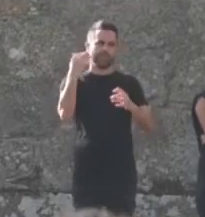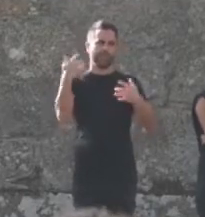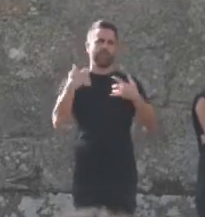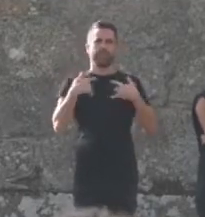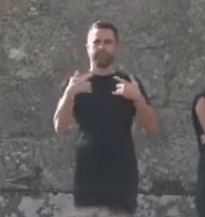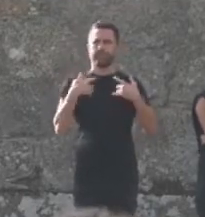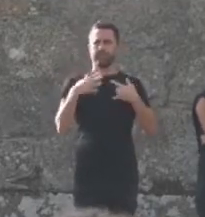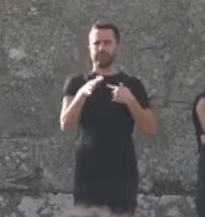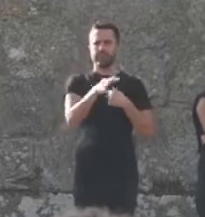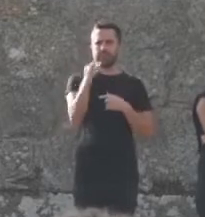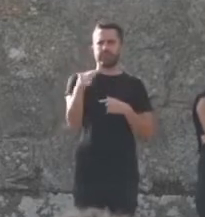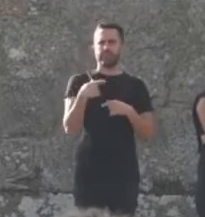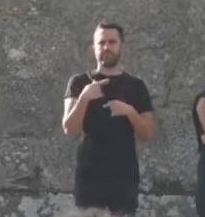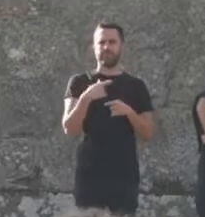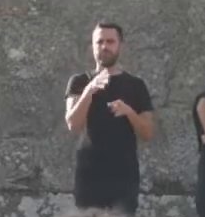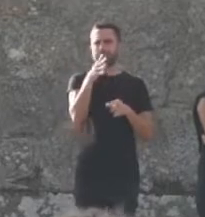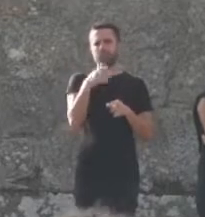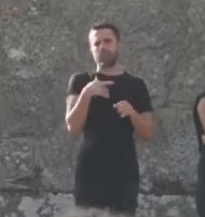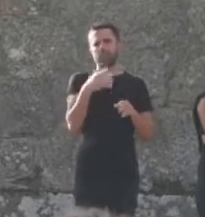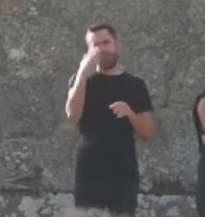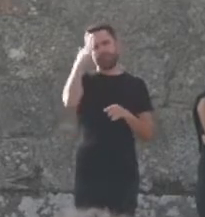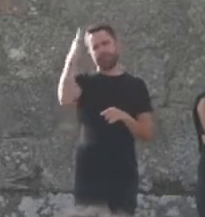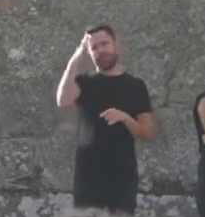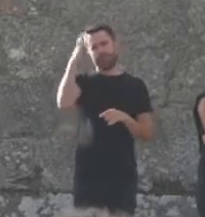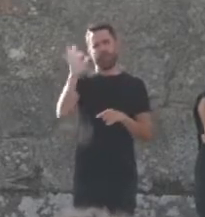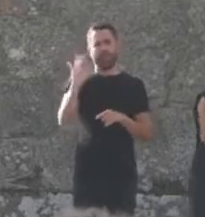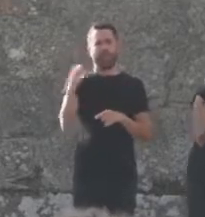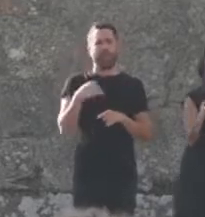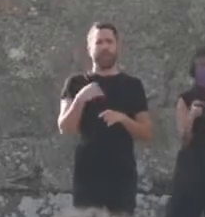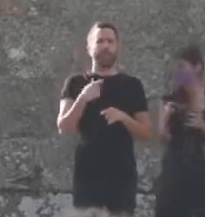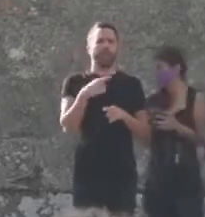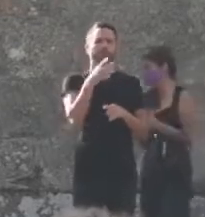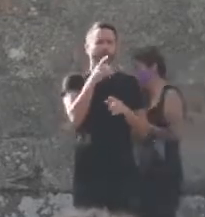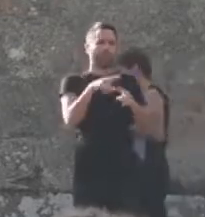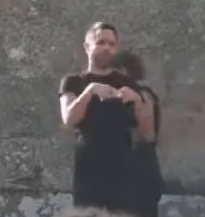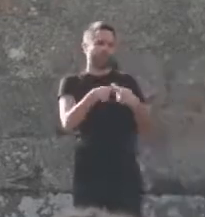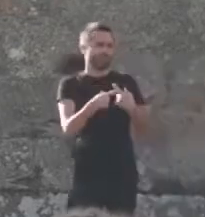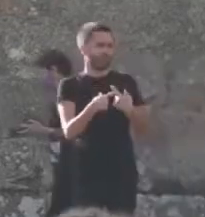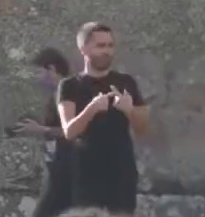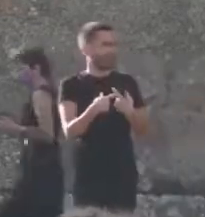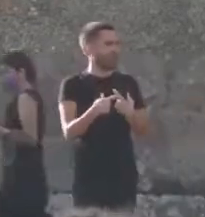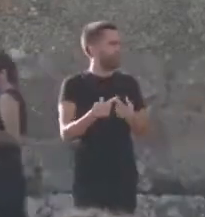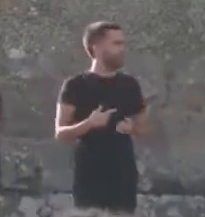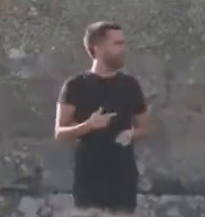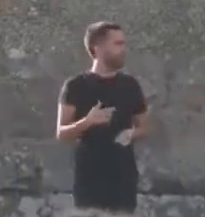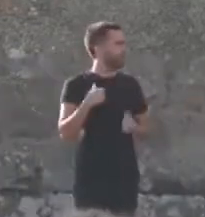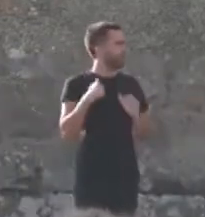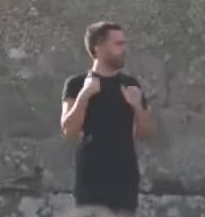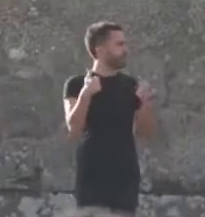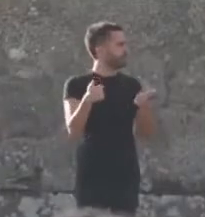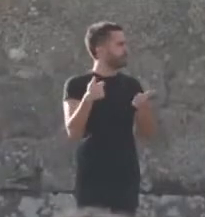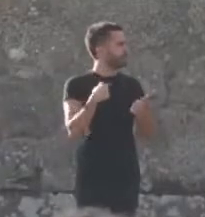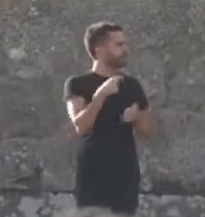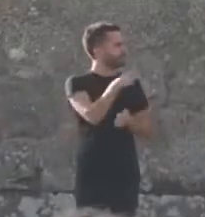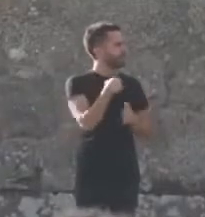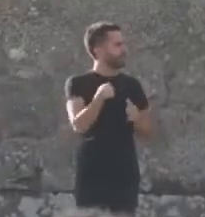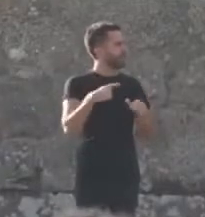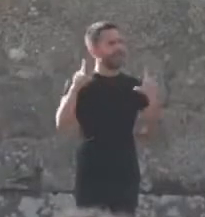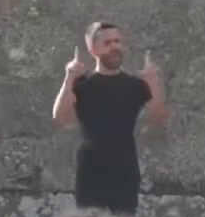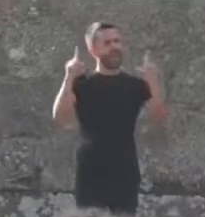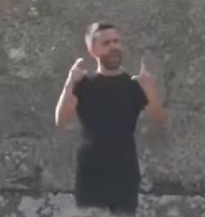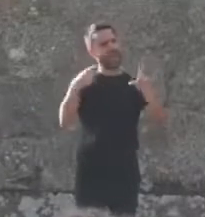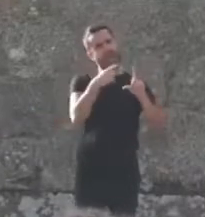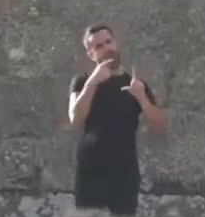ideoloxía ou polo seu parentesco. E iso empezámoslo a facer tamén naqueles anos con este acto que se